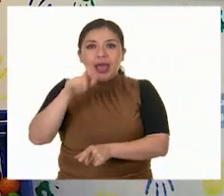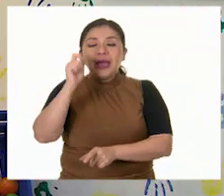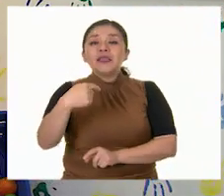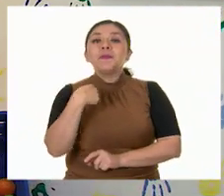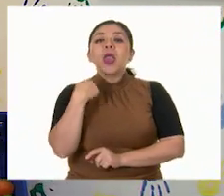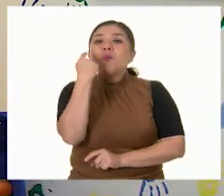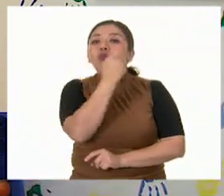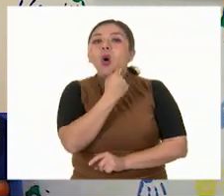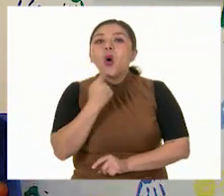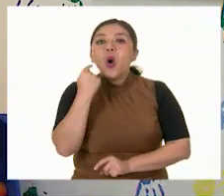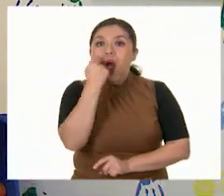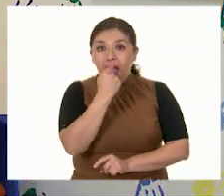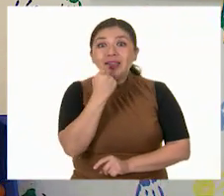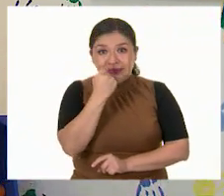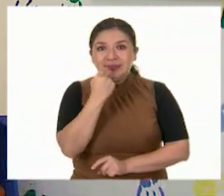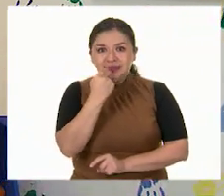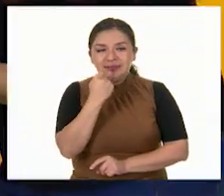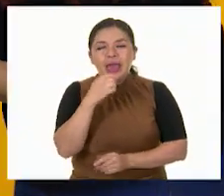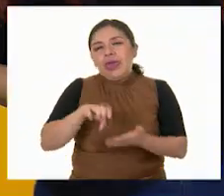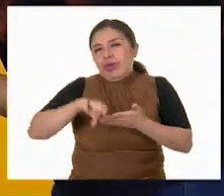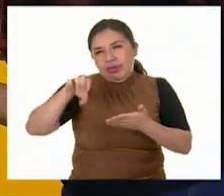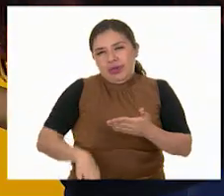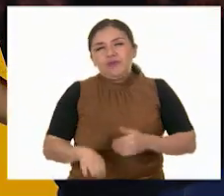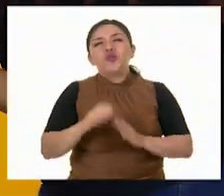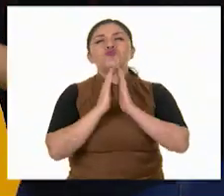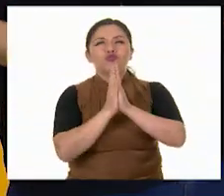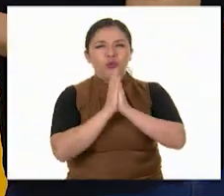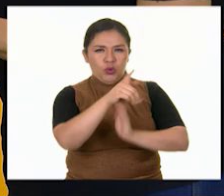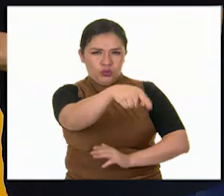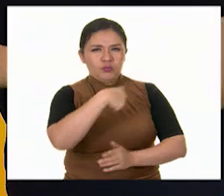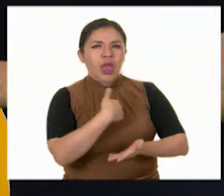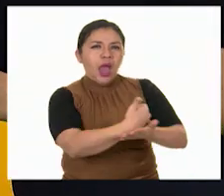boca. Okay. Y entonces te voy a pedir que me